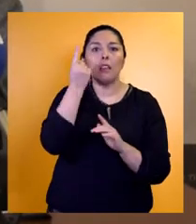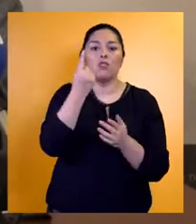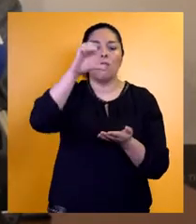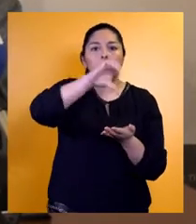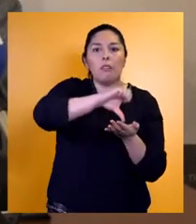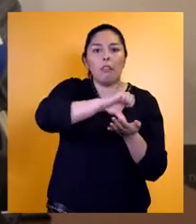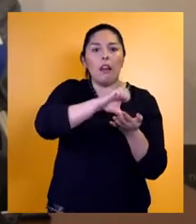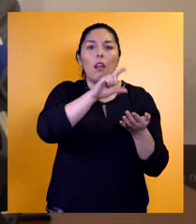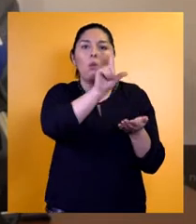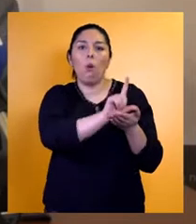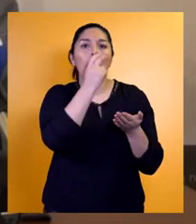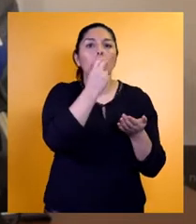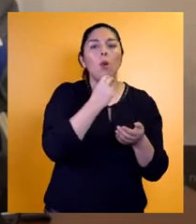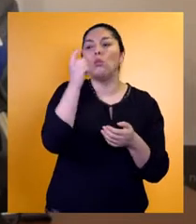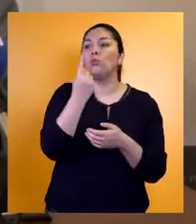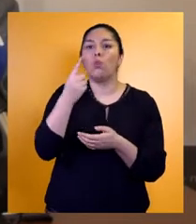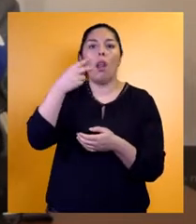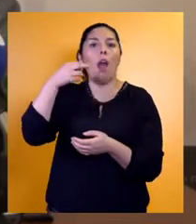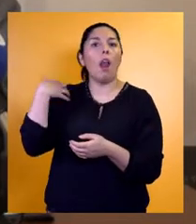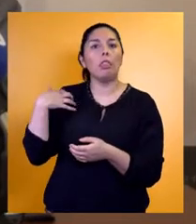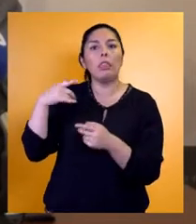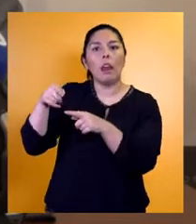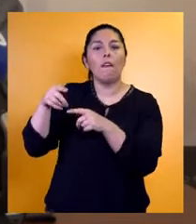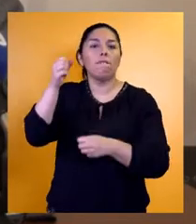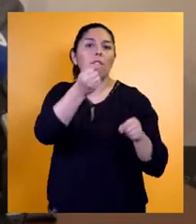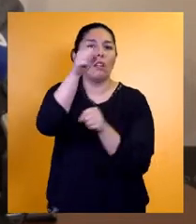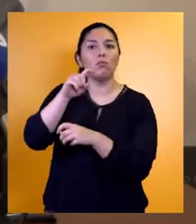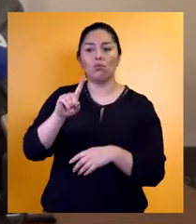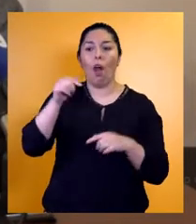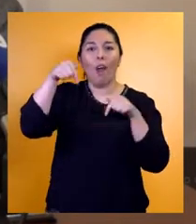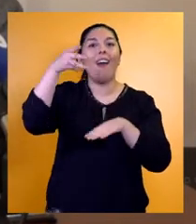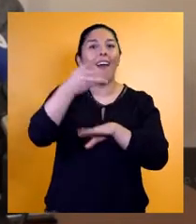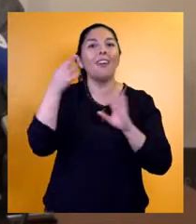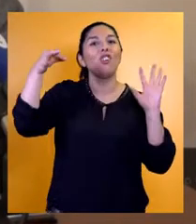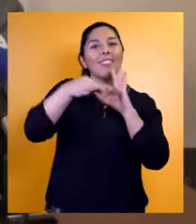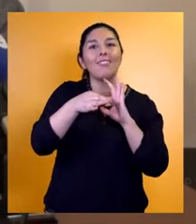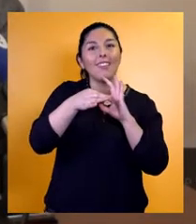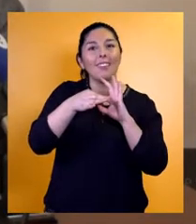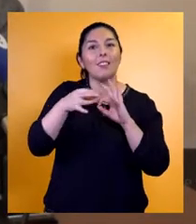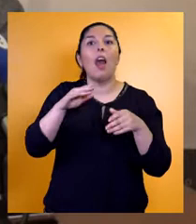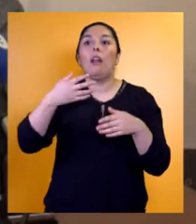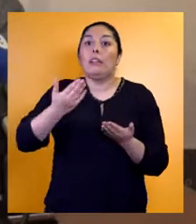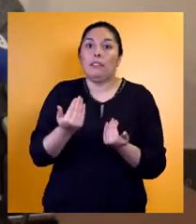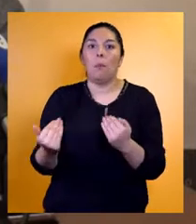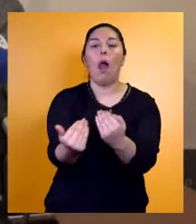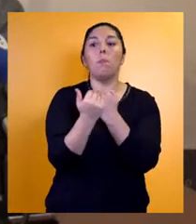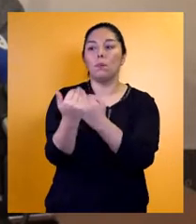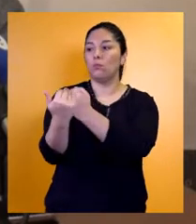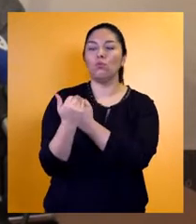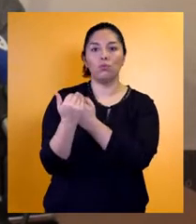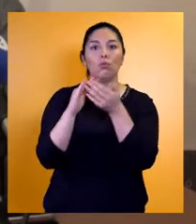esta oportunidad. Hoy día tenemos los enlaces, tenemos la conectividad, pero ahora vamos a necesitar un apoyo mucho más